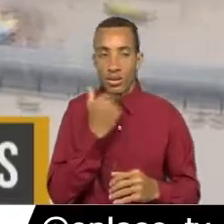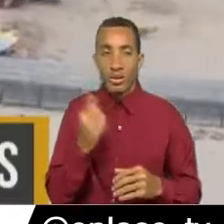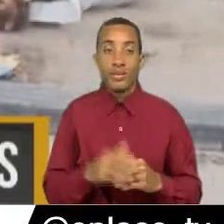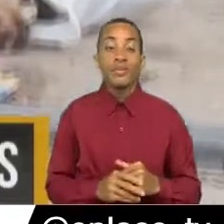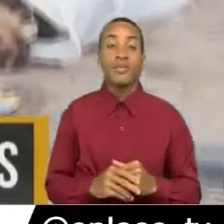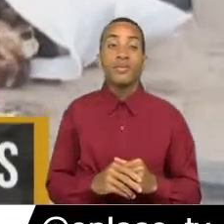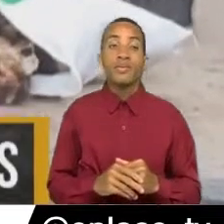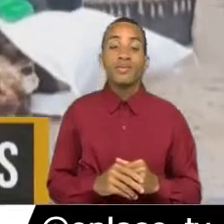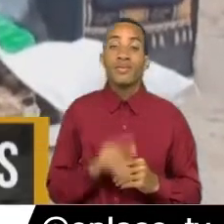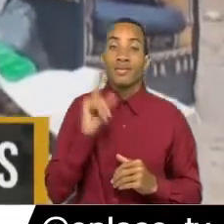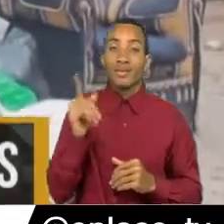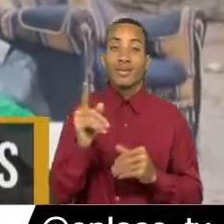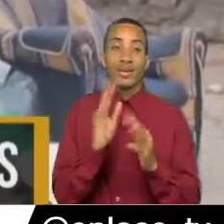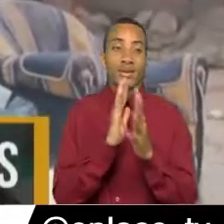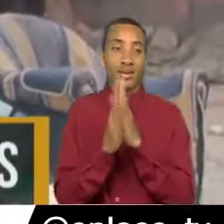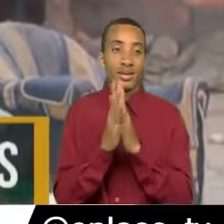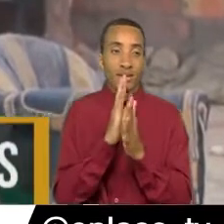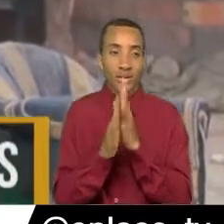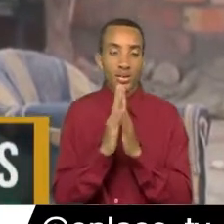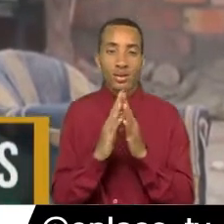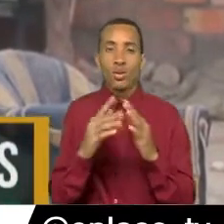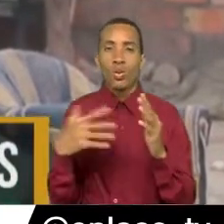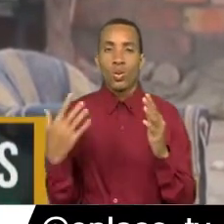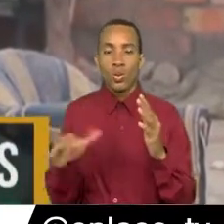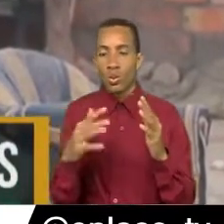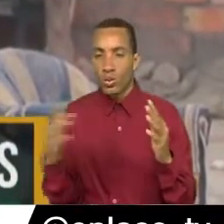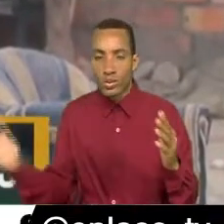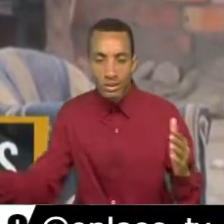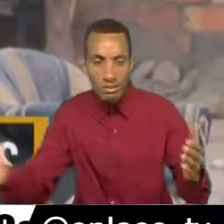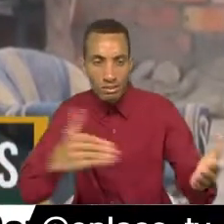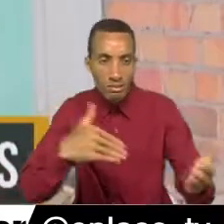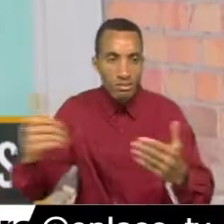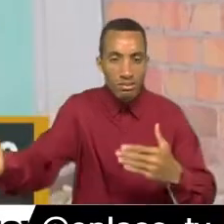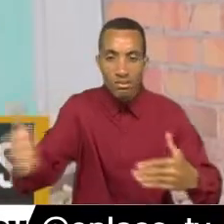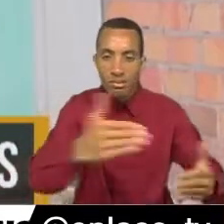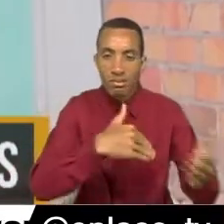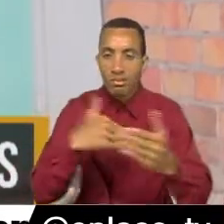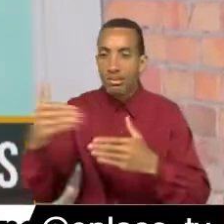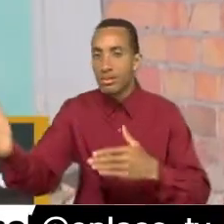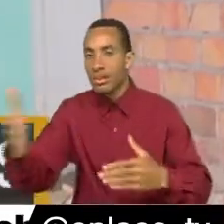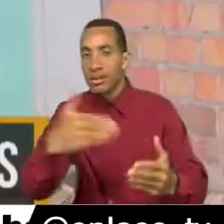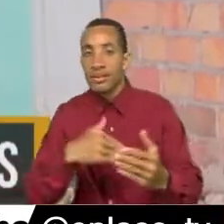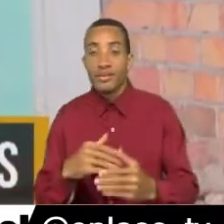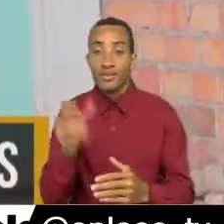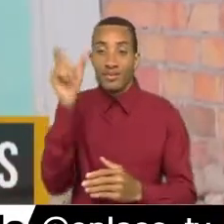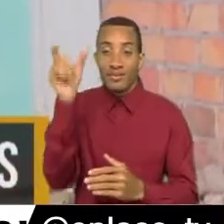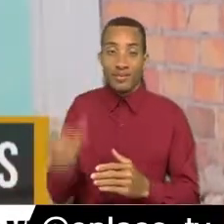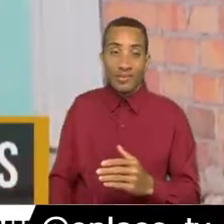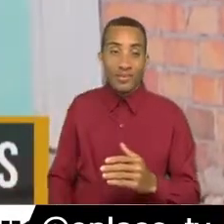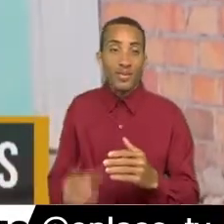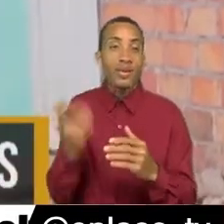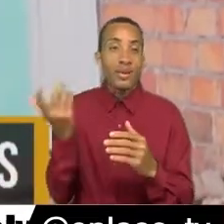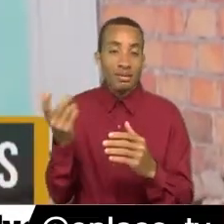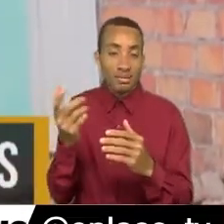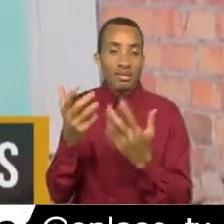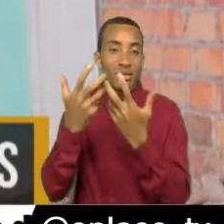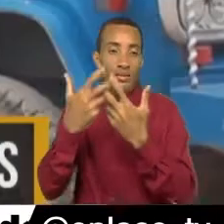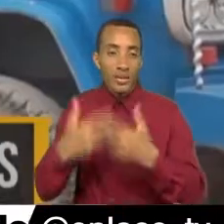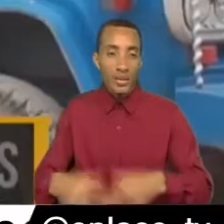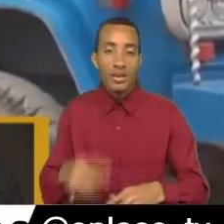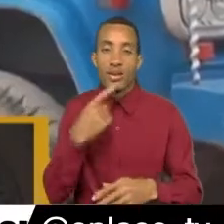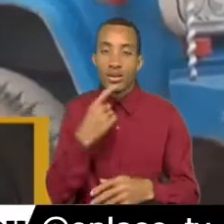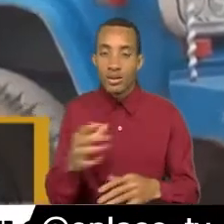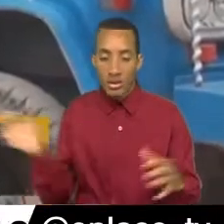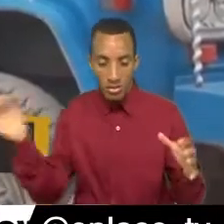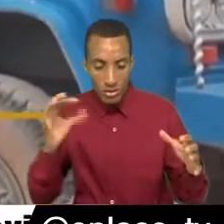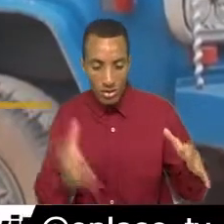sector comercial fue impactado con la campaña. Allí, empresarios conocieron sobre las responsabilidades que tienen en el adecuado manejo de basuras y